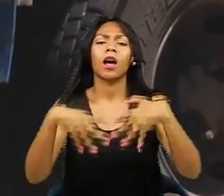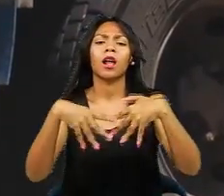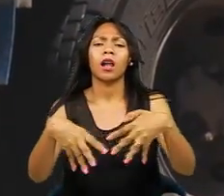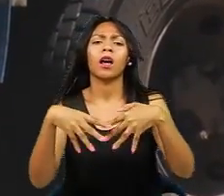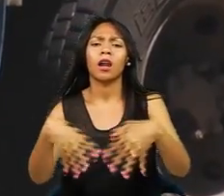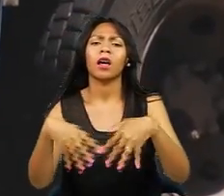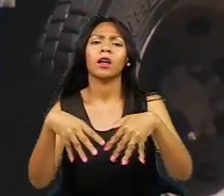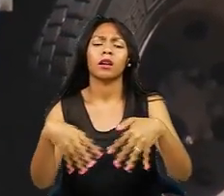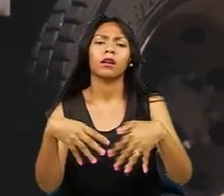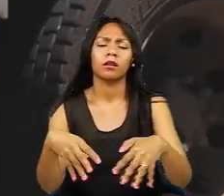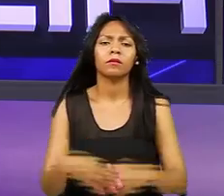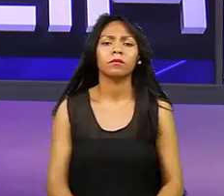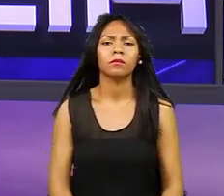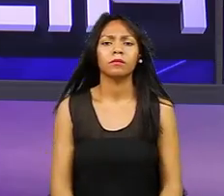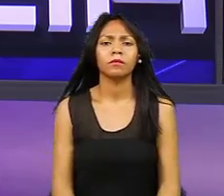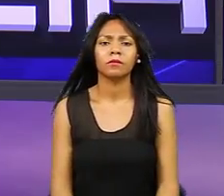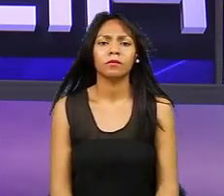principales calles de la ciudad.